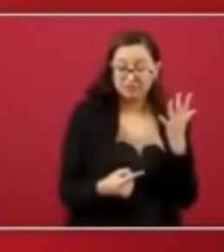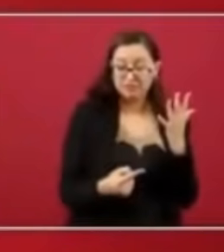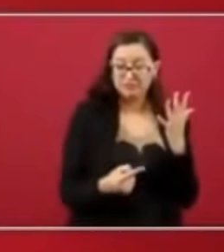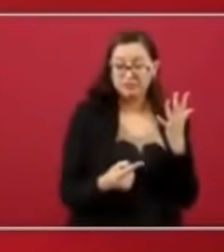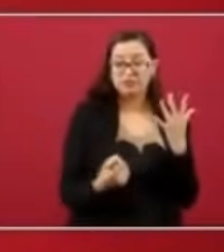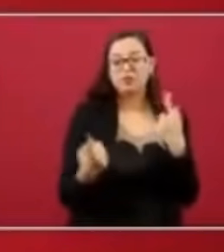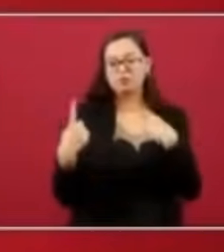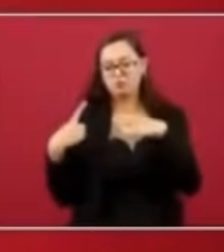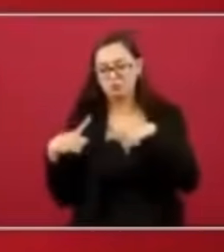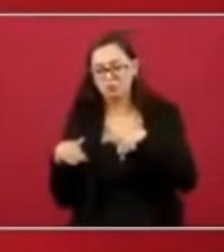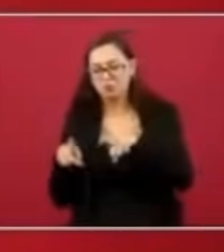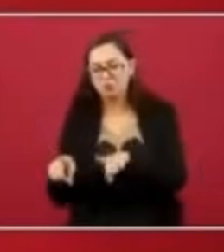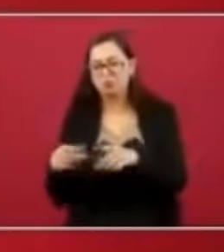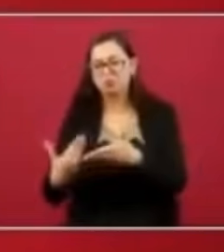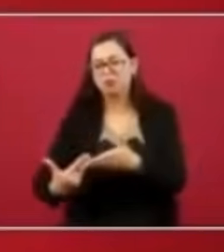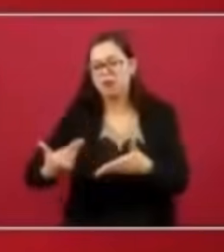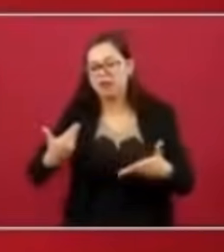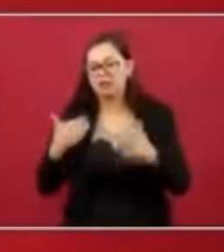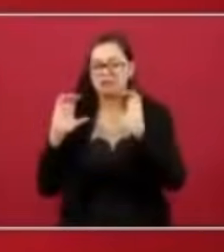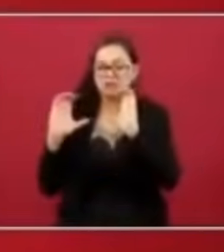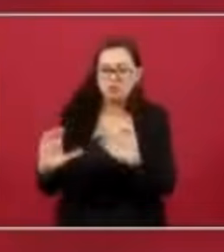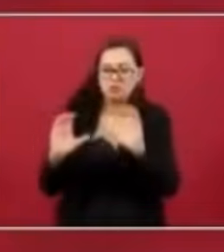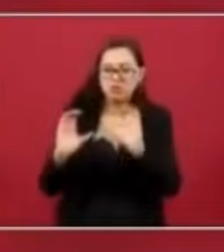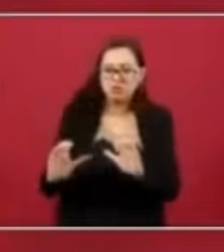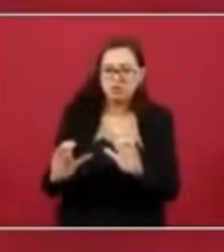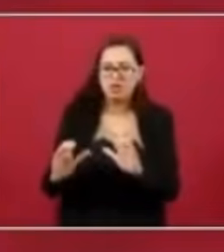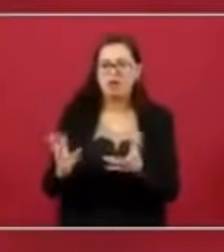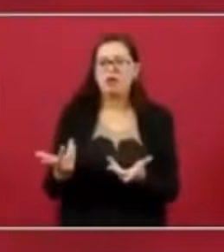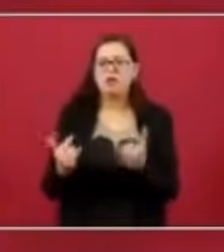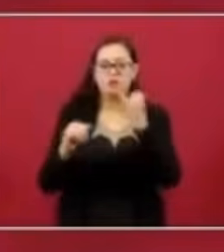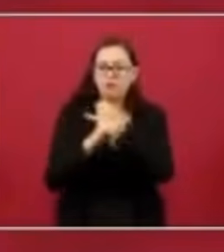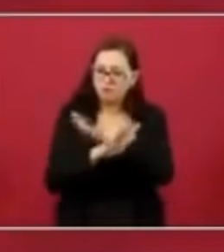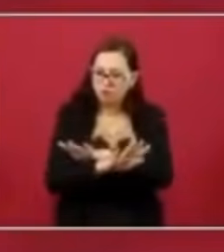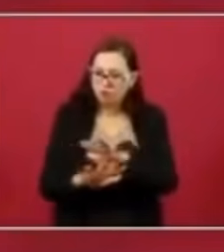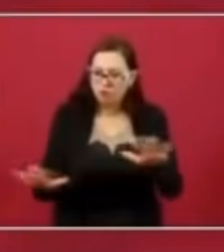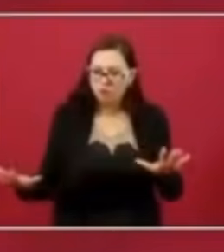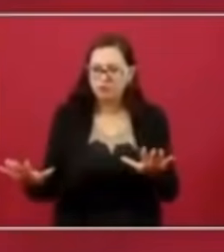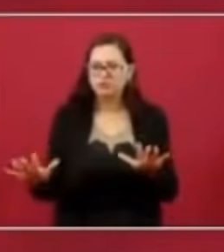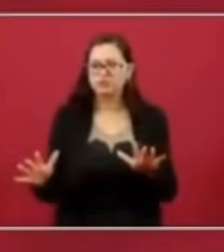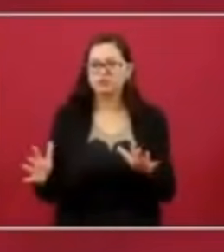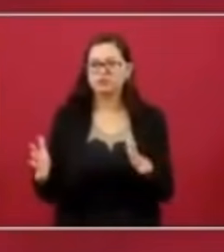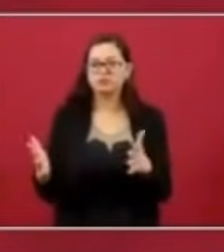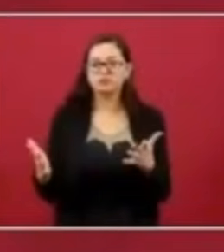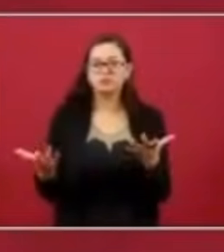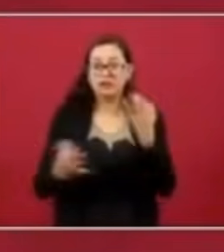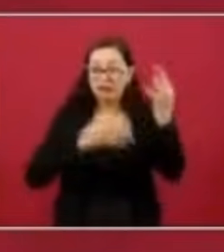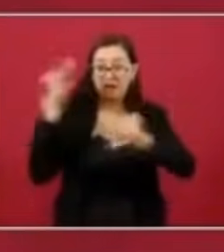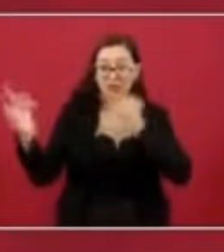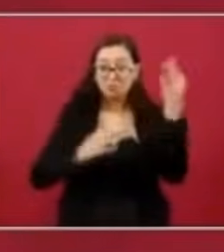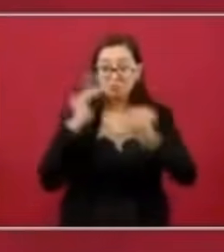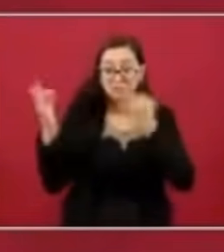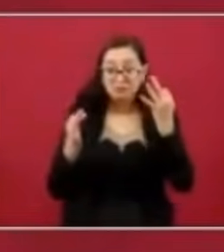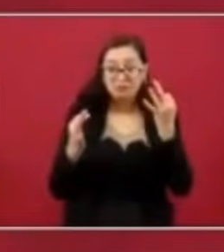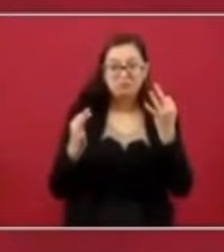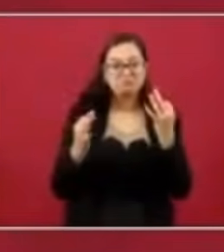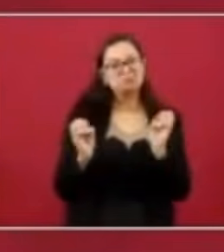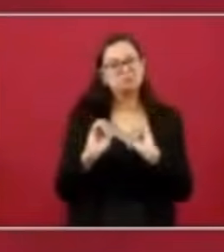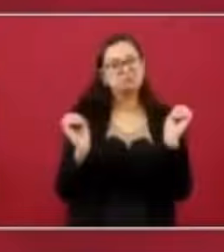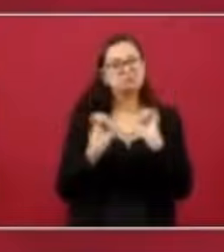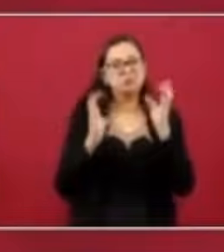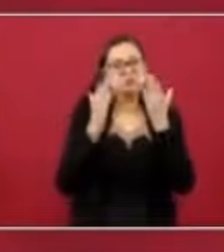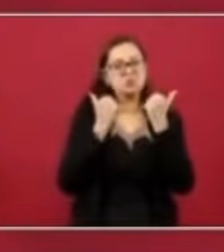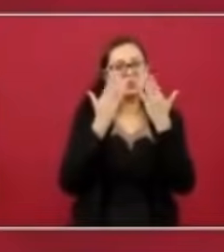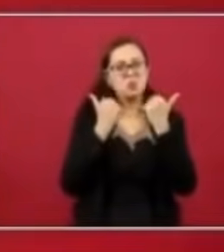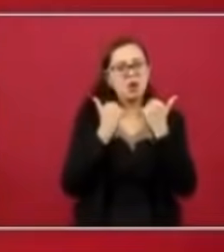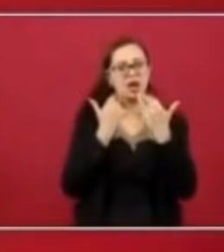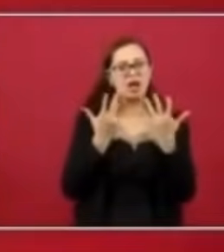al mismo tiempo lo preventivo, la información. No hay una campaña en ese sentido en